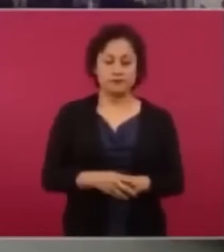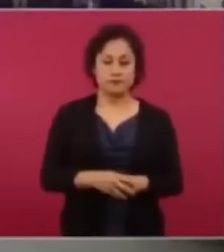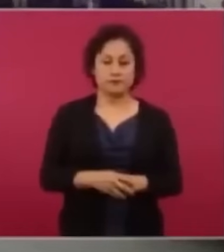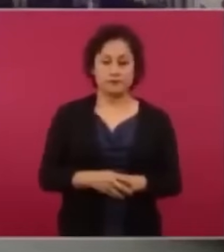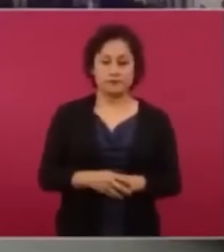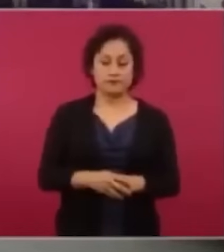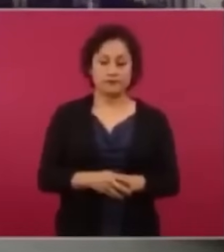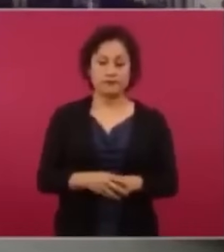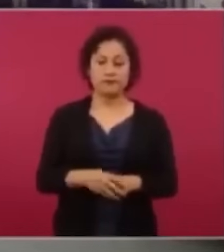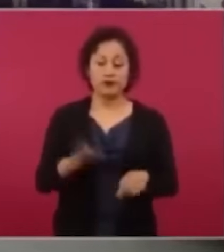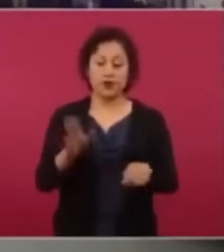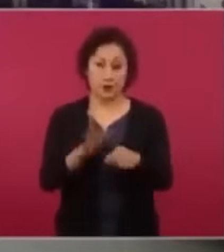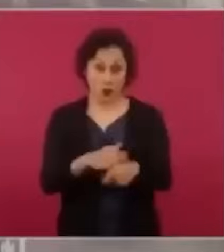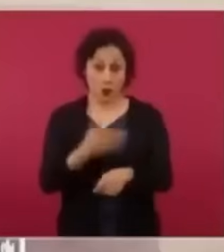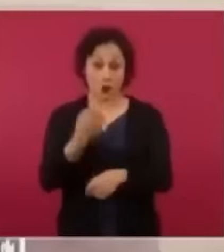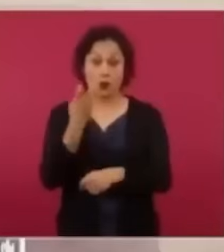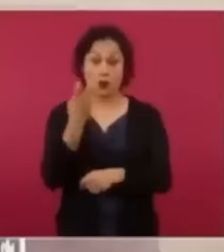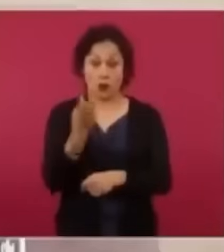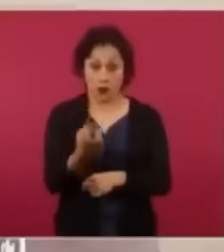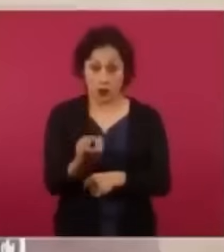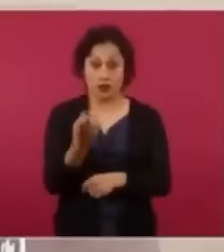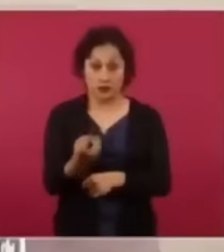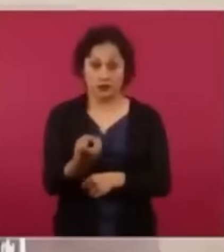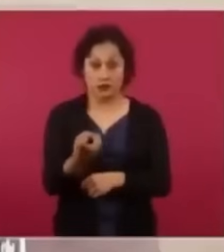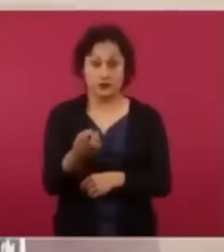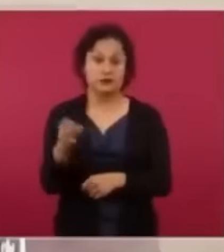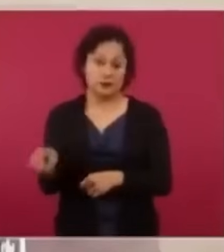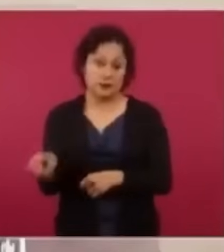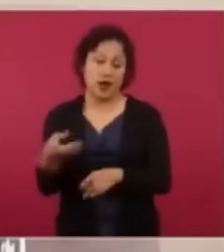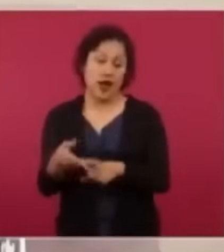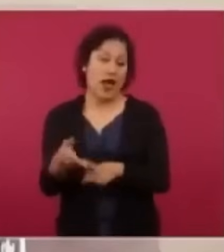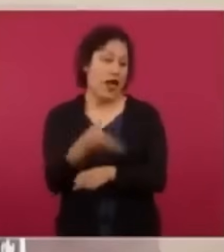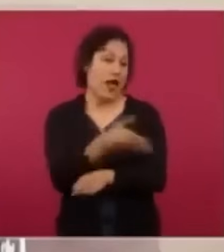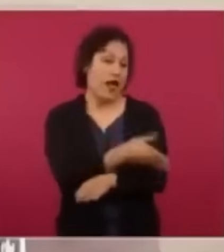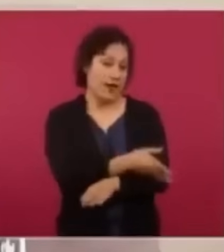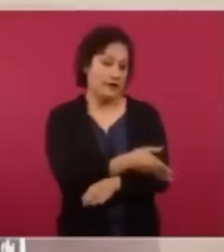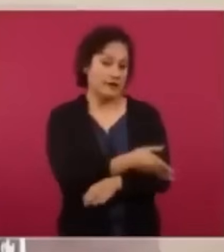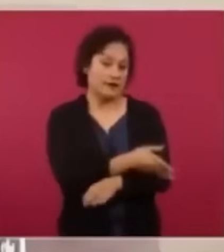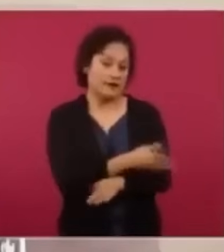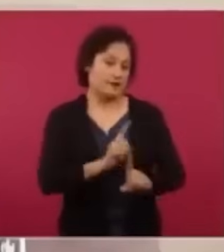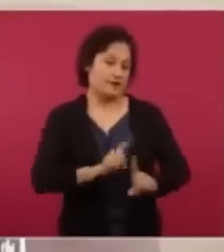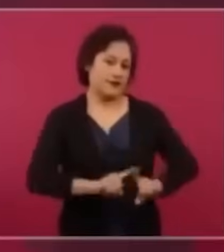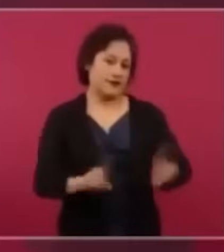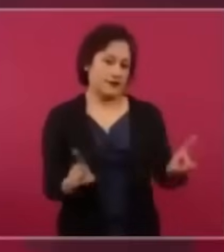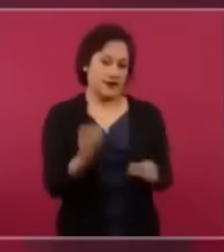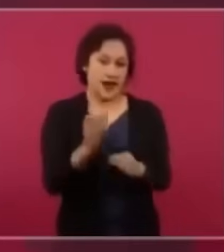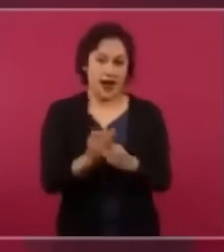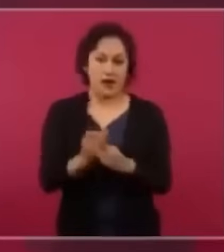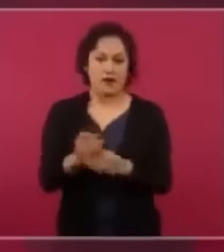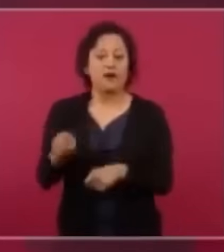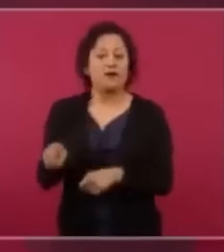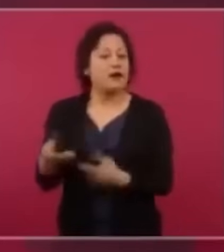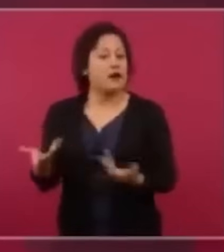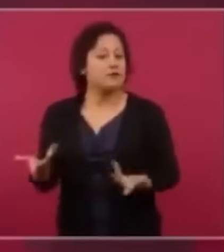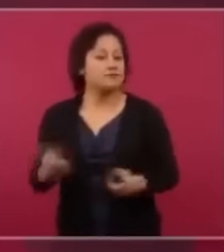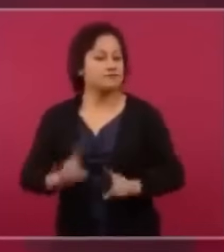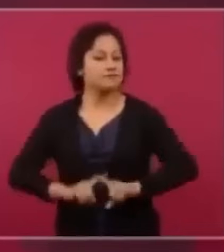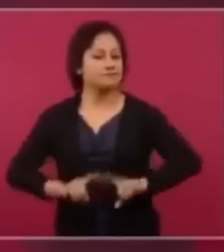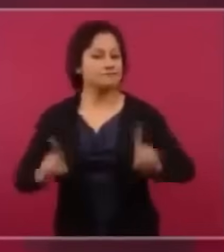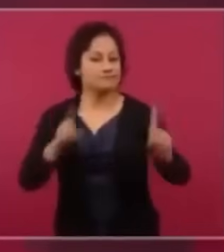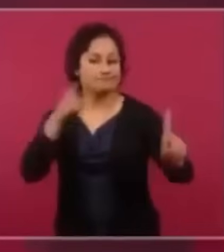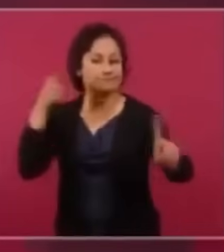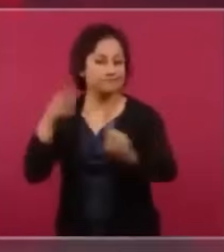pues por eso no tenían la misma línea editorial que tienen ahora. Así de sencillo.